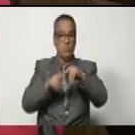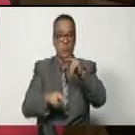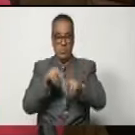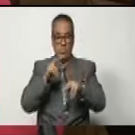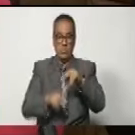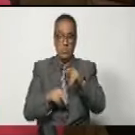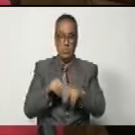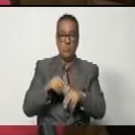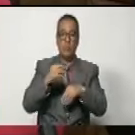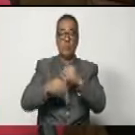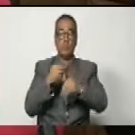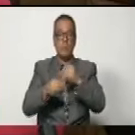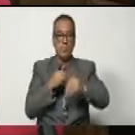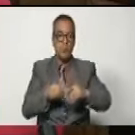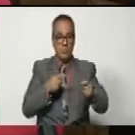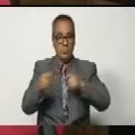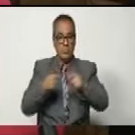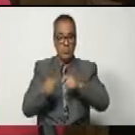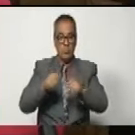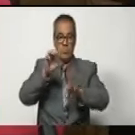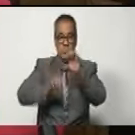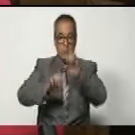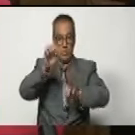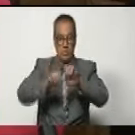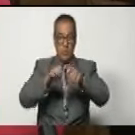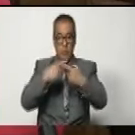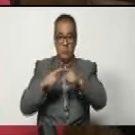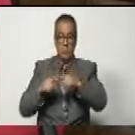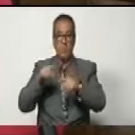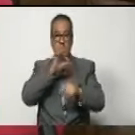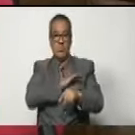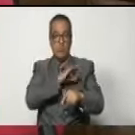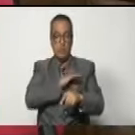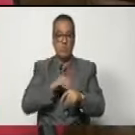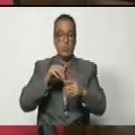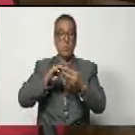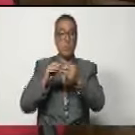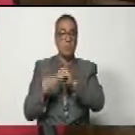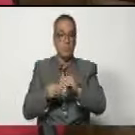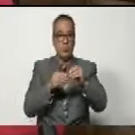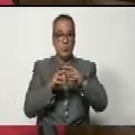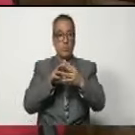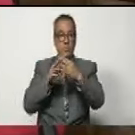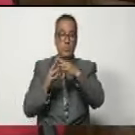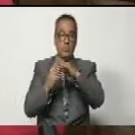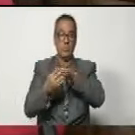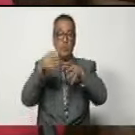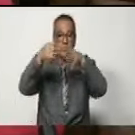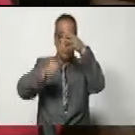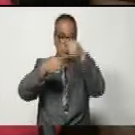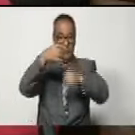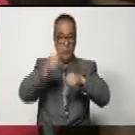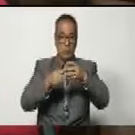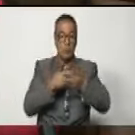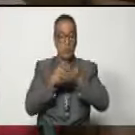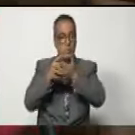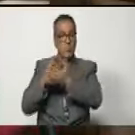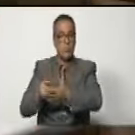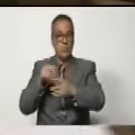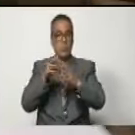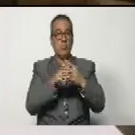formación, ejecución, control y evaluación de la gestión social, comunitaria y comunal para el bienestar de las